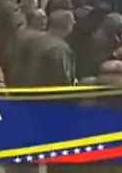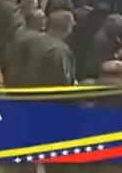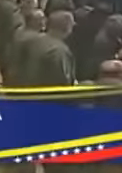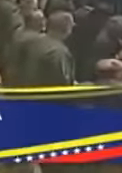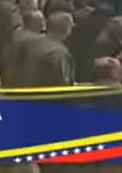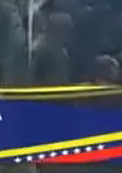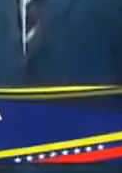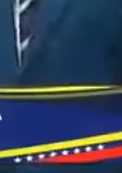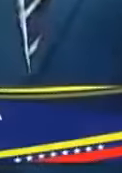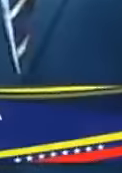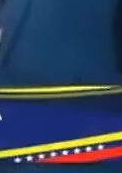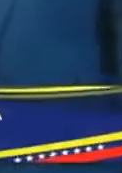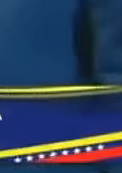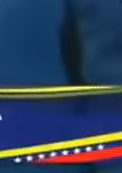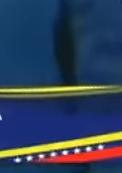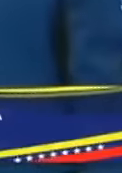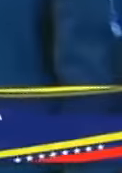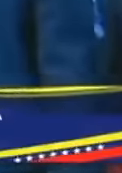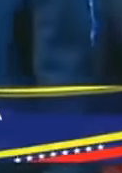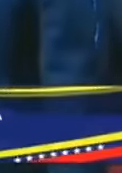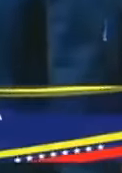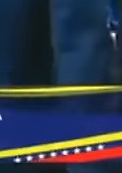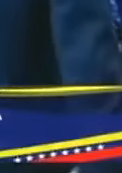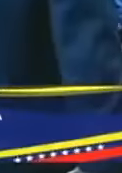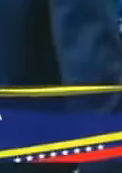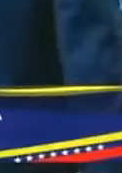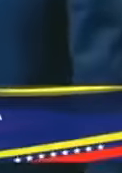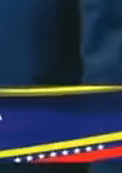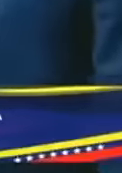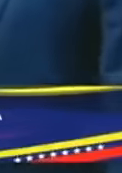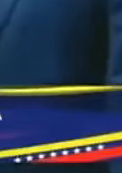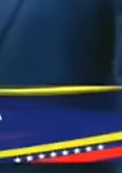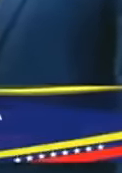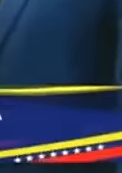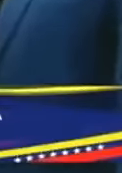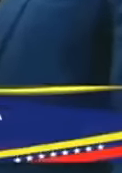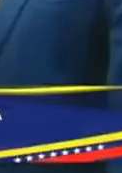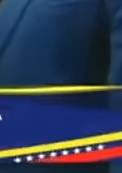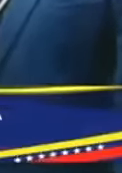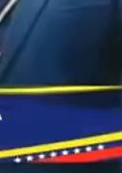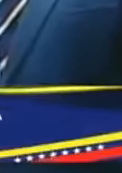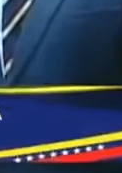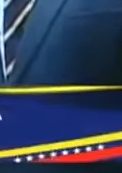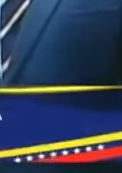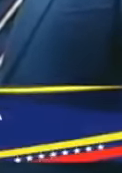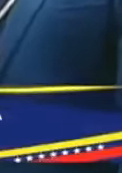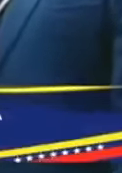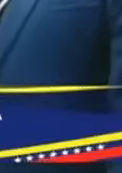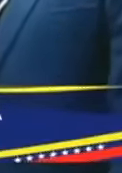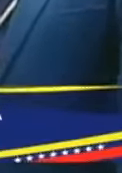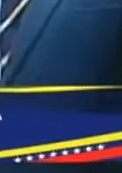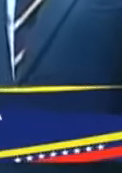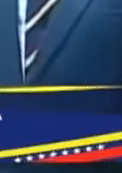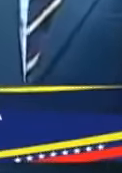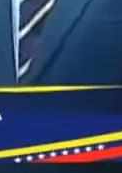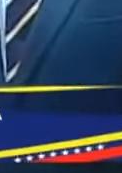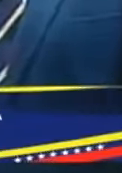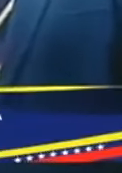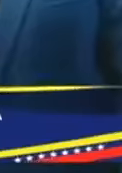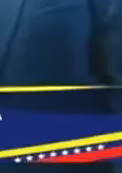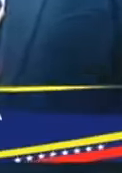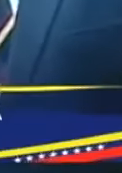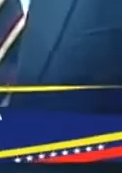cívico-militar-policial, en donde cada uno de los venezolanos ha salido en defensa. Vemos también a los gobernadores de la